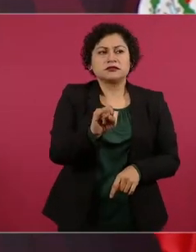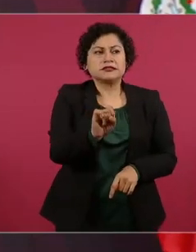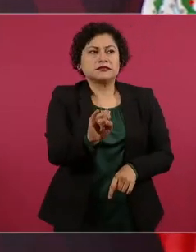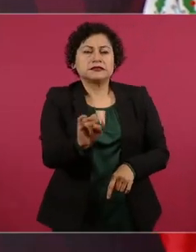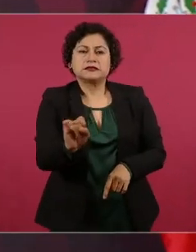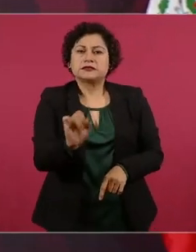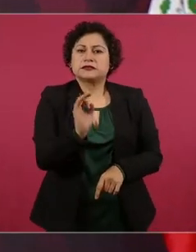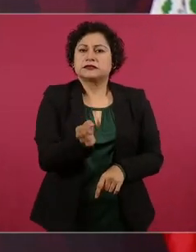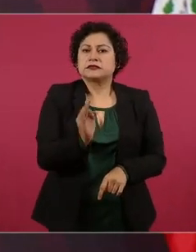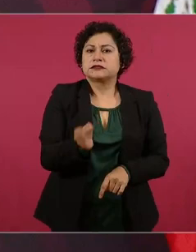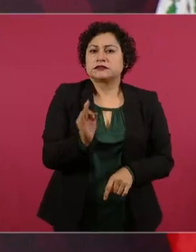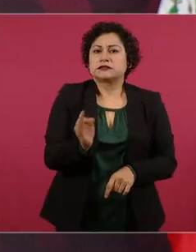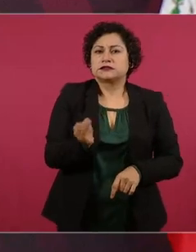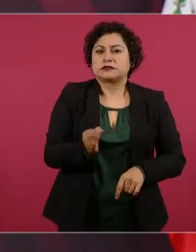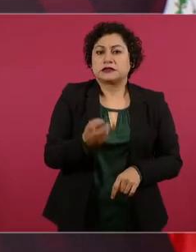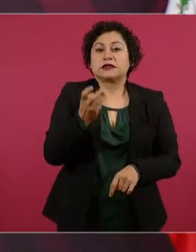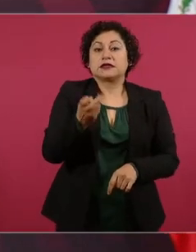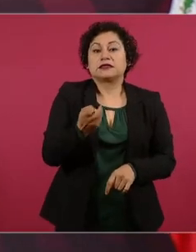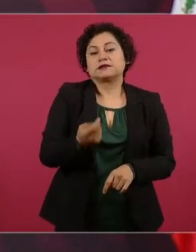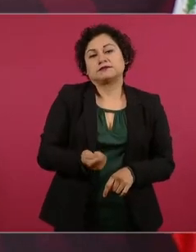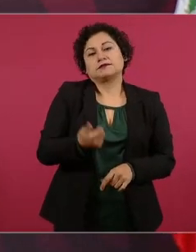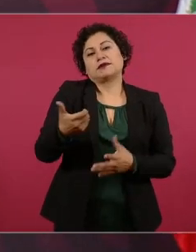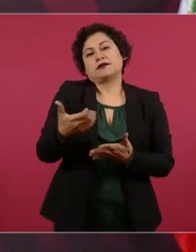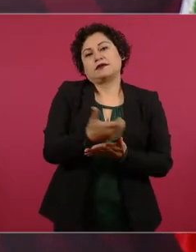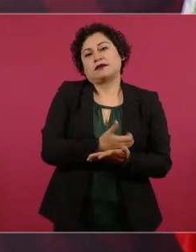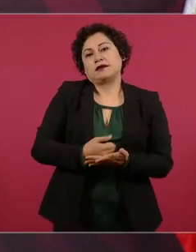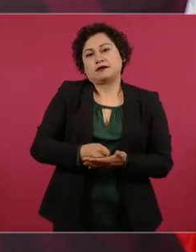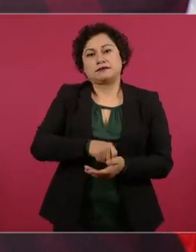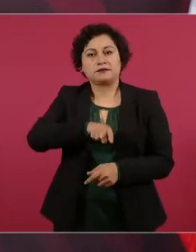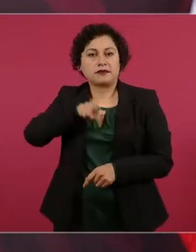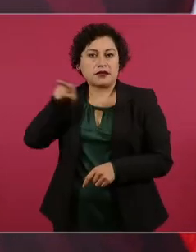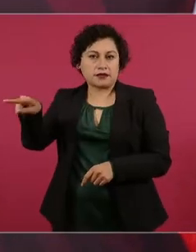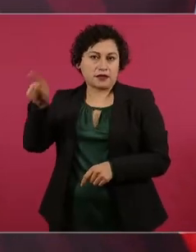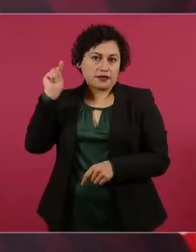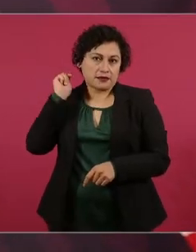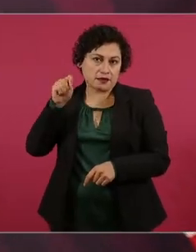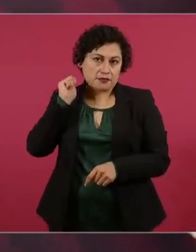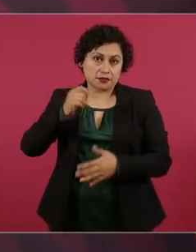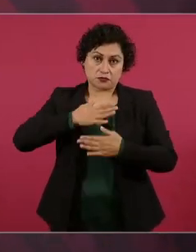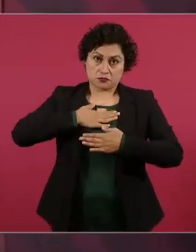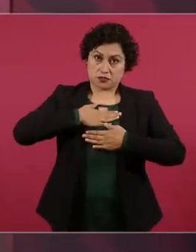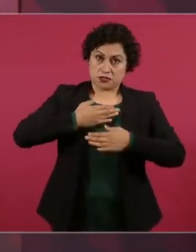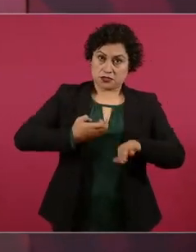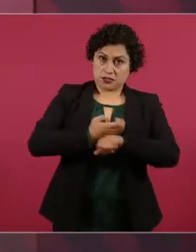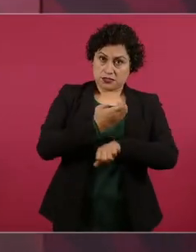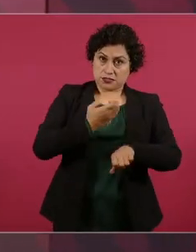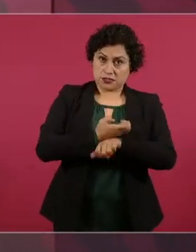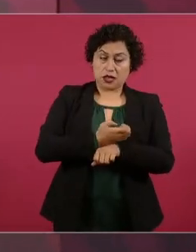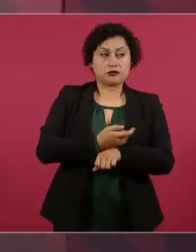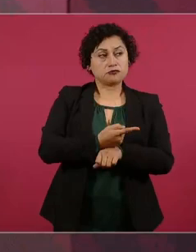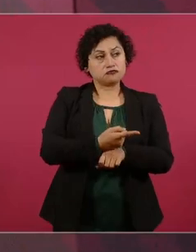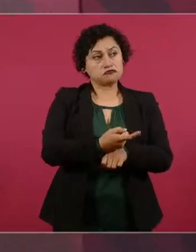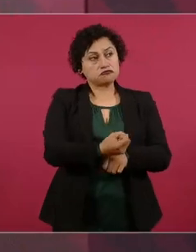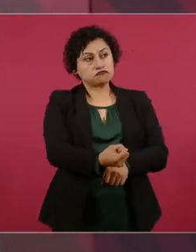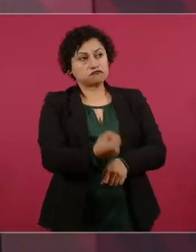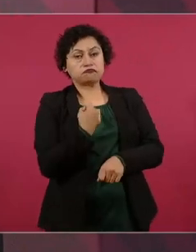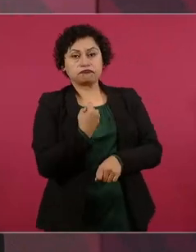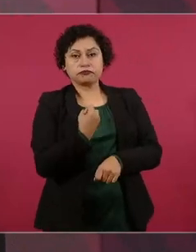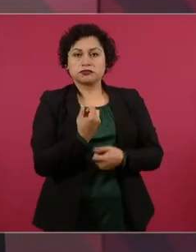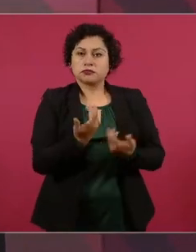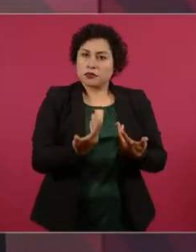Tabasco, el segundo municipio en importancia en mi estado. Pero costó muchísimo.